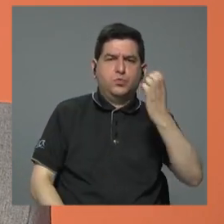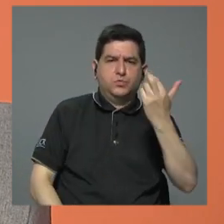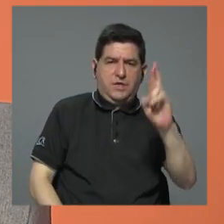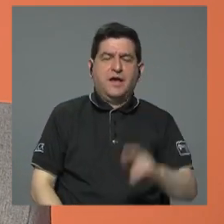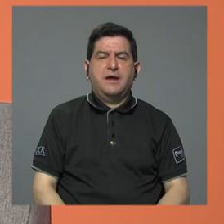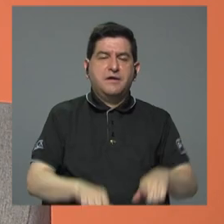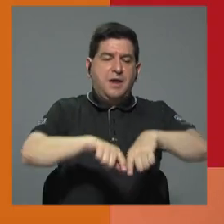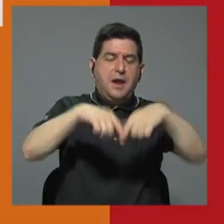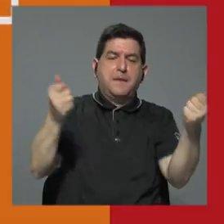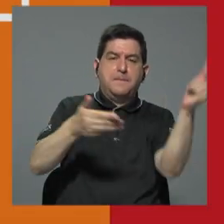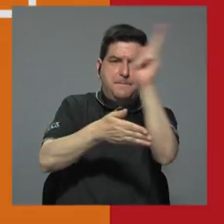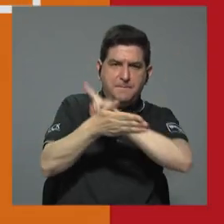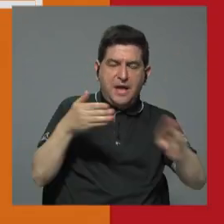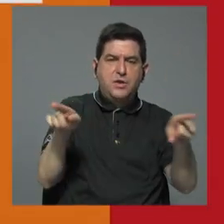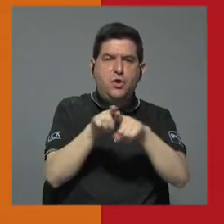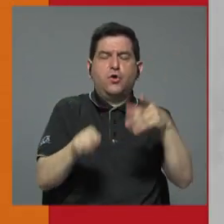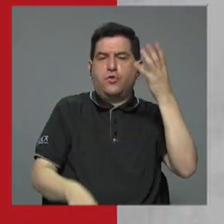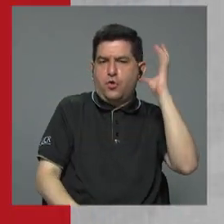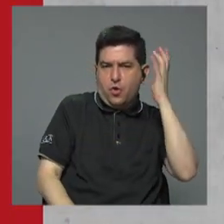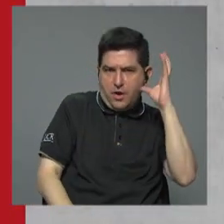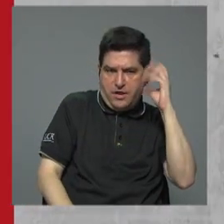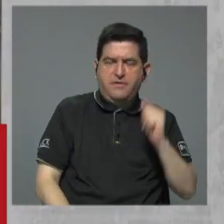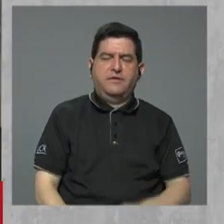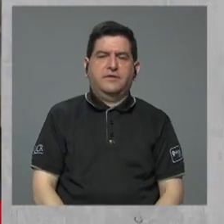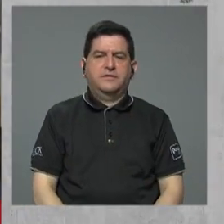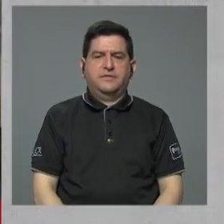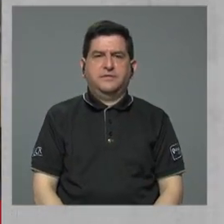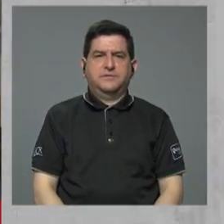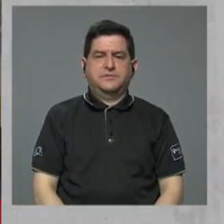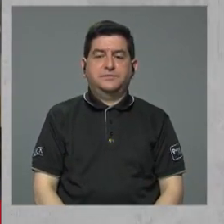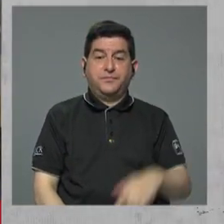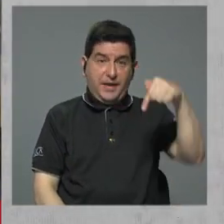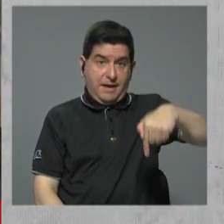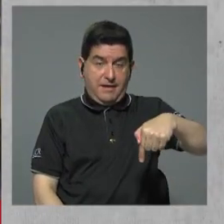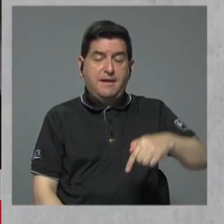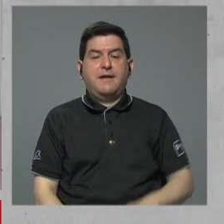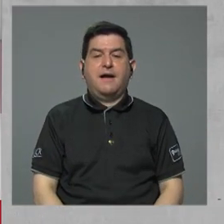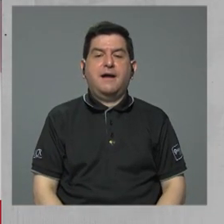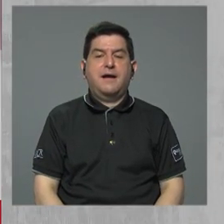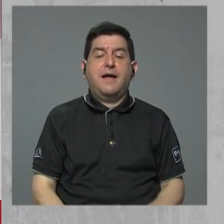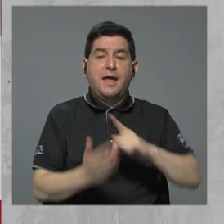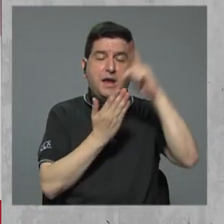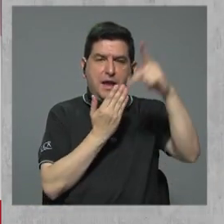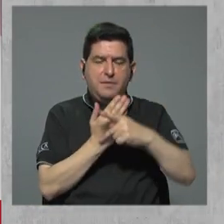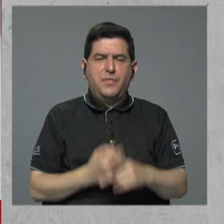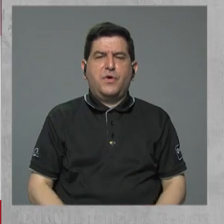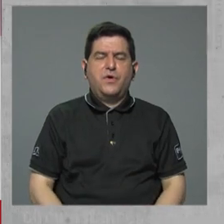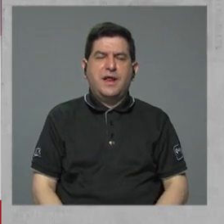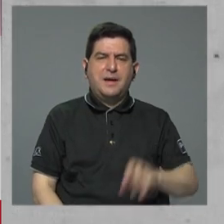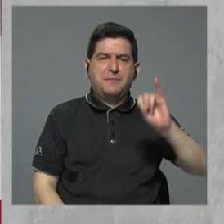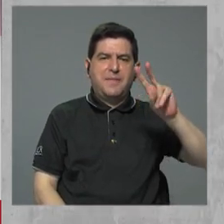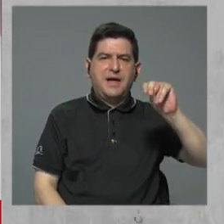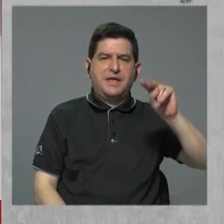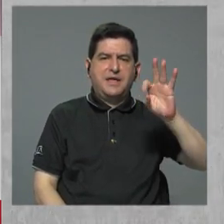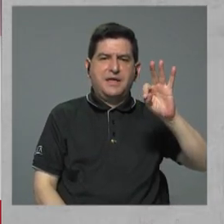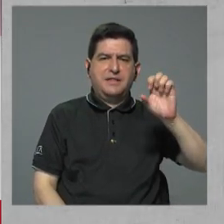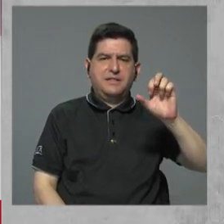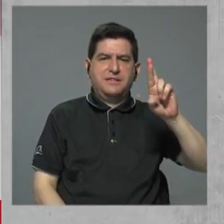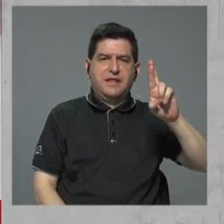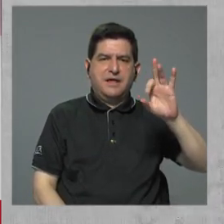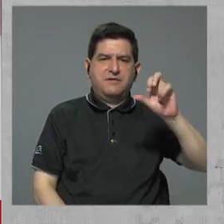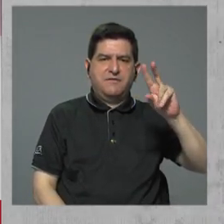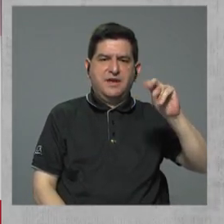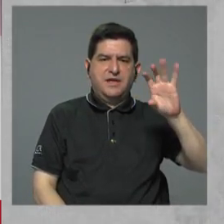Tanto el Semanario Universidad como las radioemisoras de la UCR en el espacio Interferencia, dimos cuenta de